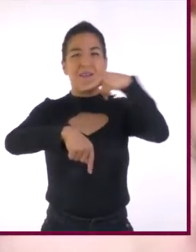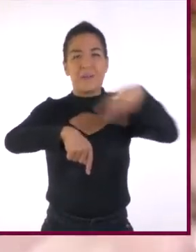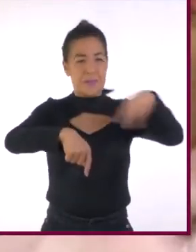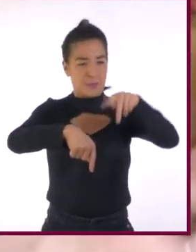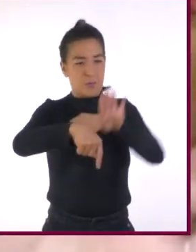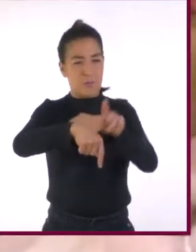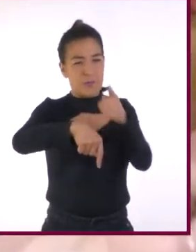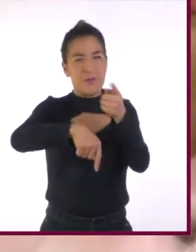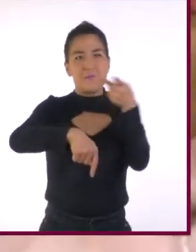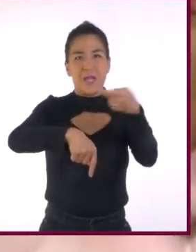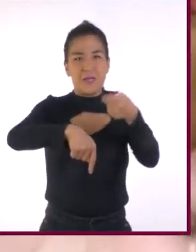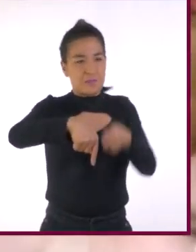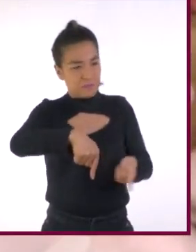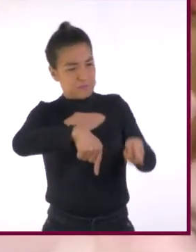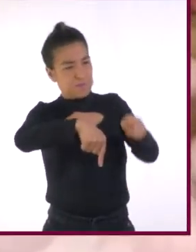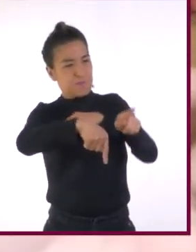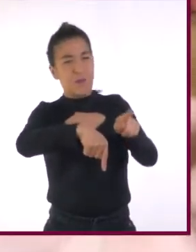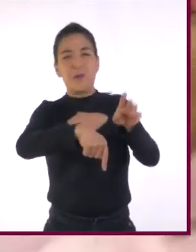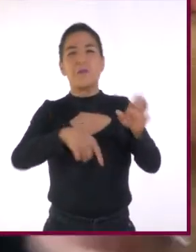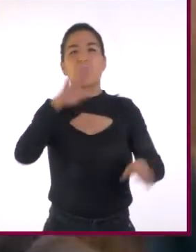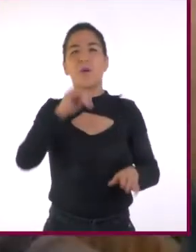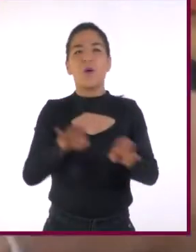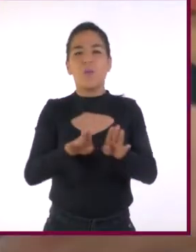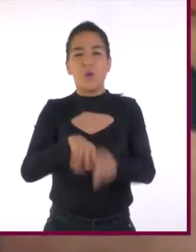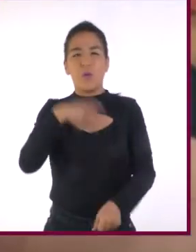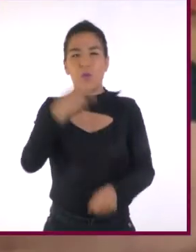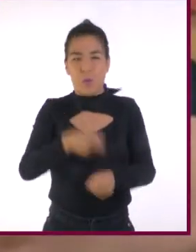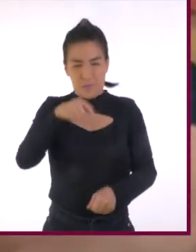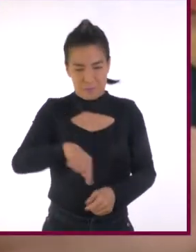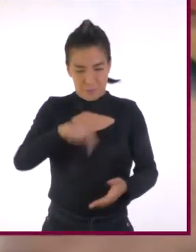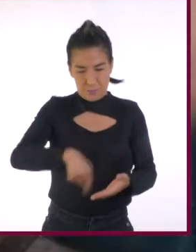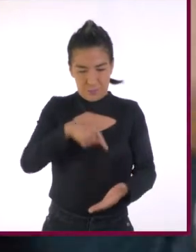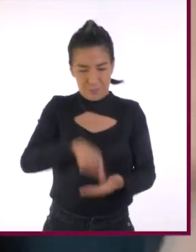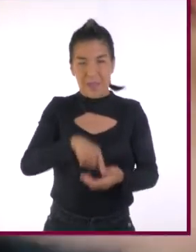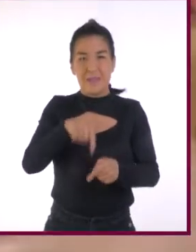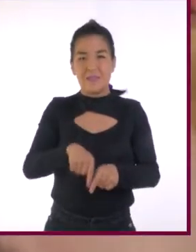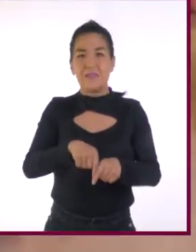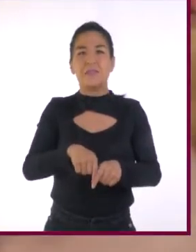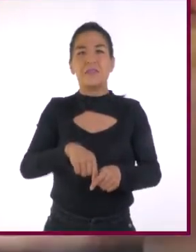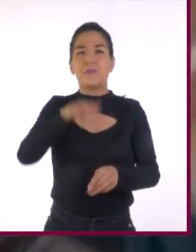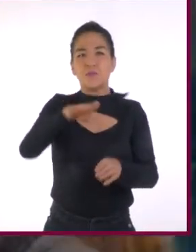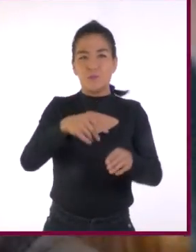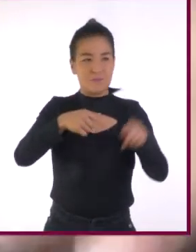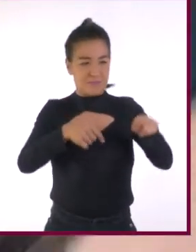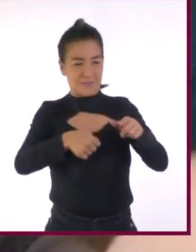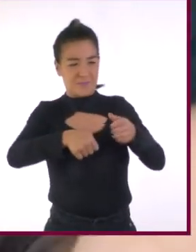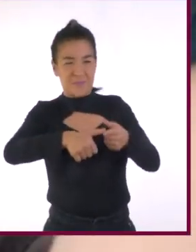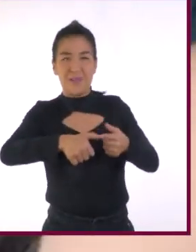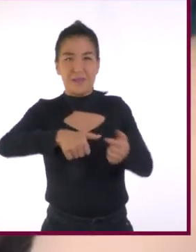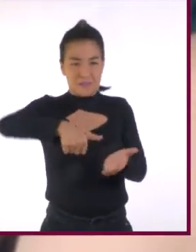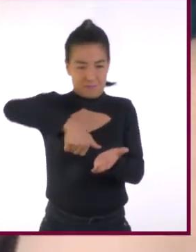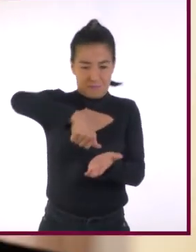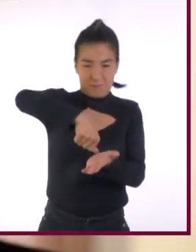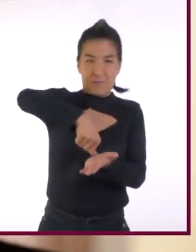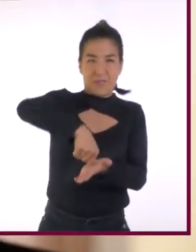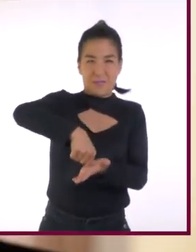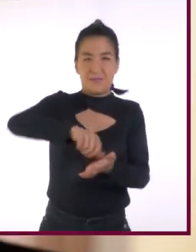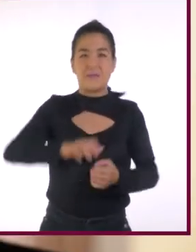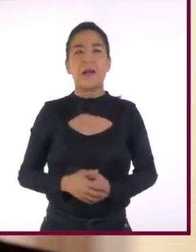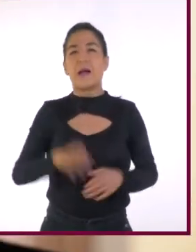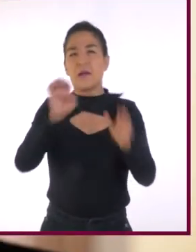danza hay unas posturas de las bailarinas de ballet, por ejemplo, donde suben una pierna, un brazo de un lado, un brazo